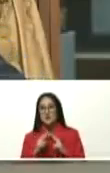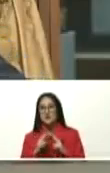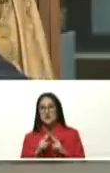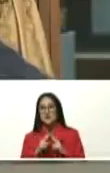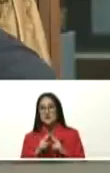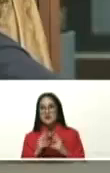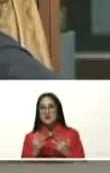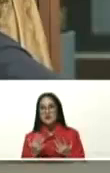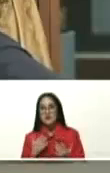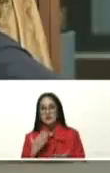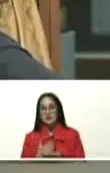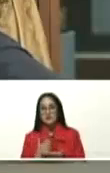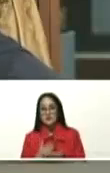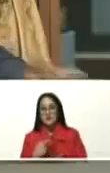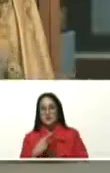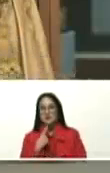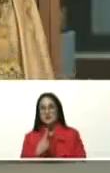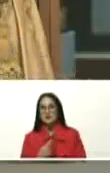como yo dije siempre.